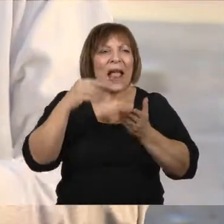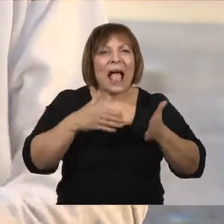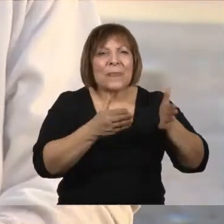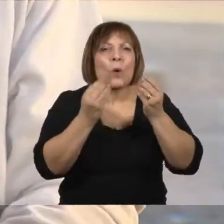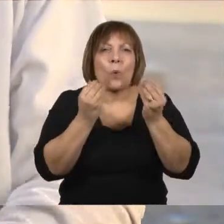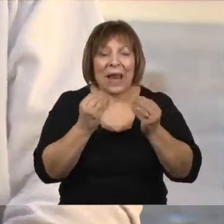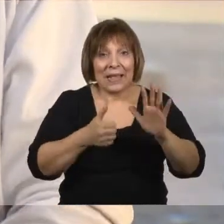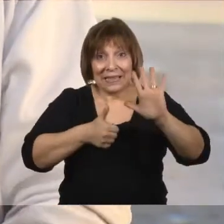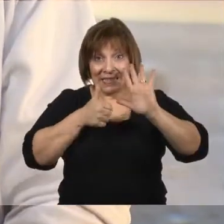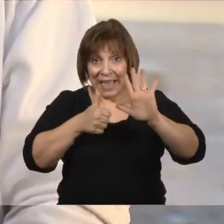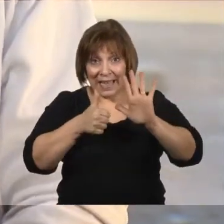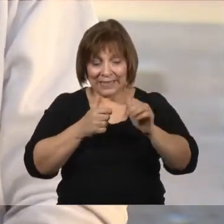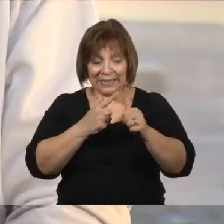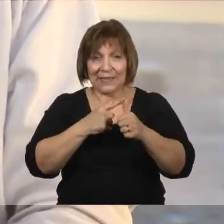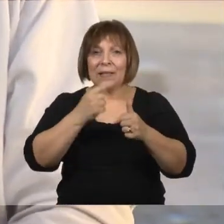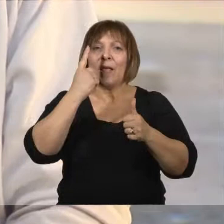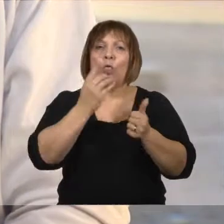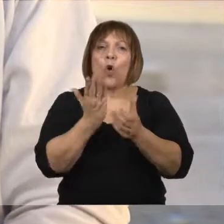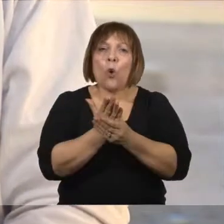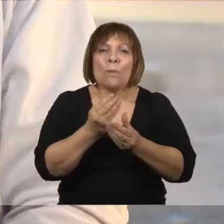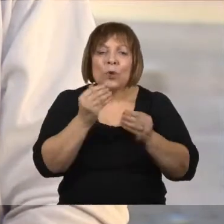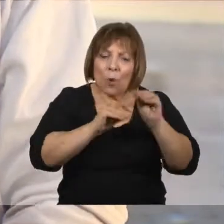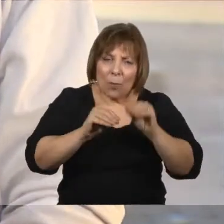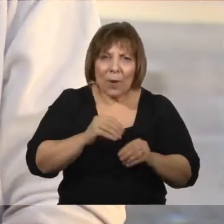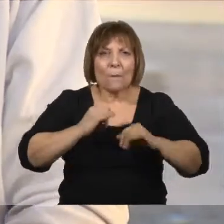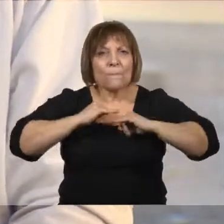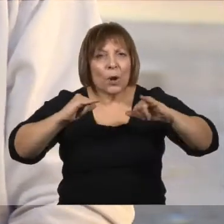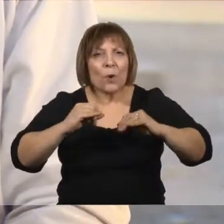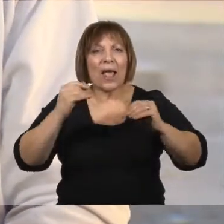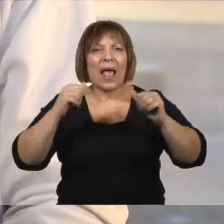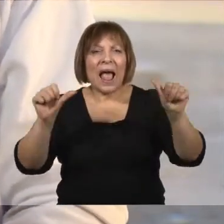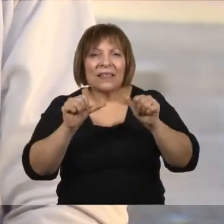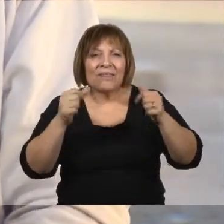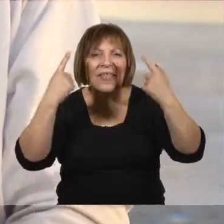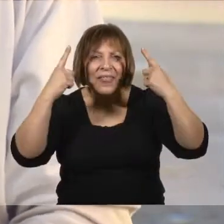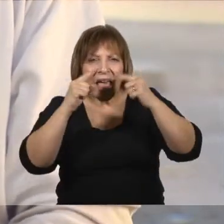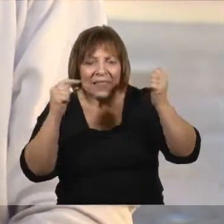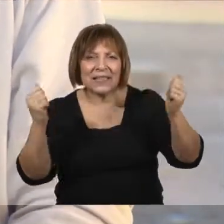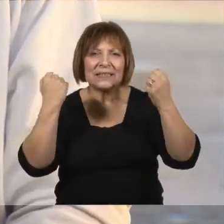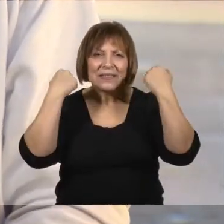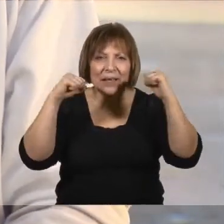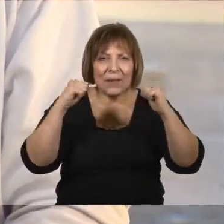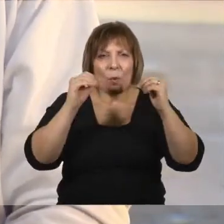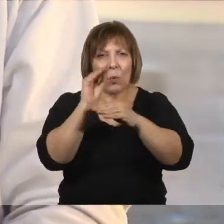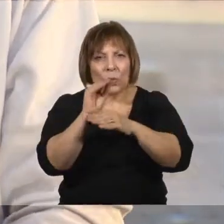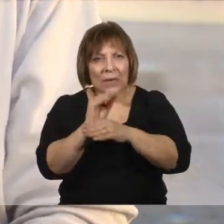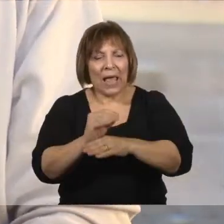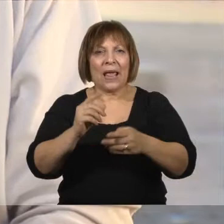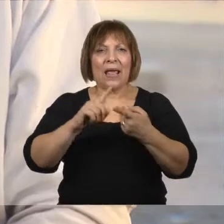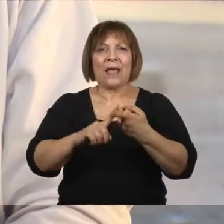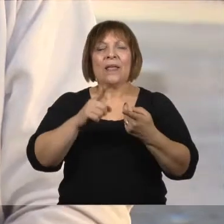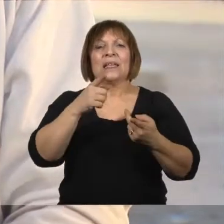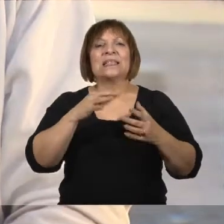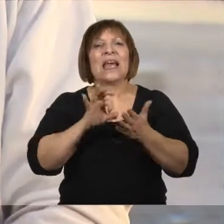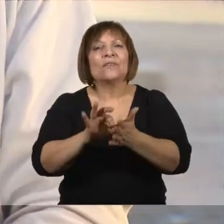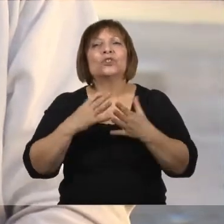múltiples objetivos, de los que quiero destacar 6. La gestión de documentación, la promoción de actividades culturales, recreativas y deportivas, la promoción y el